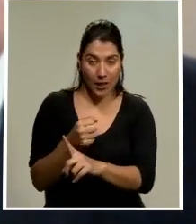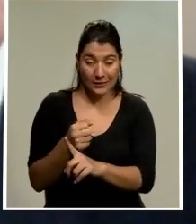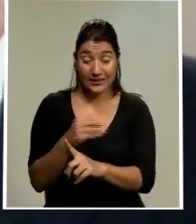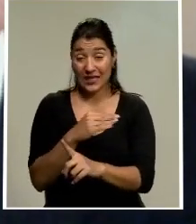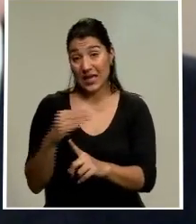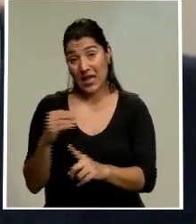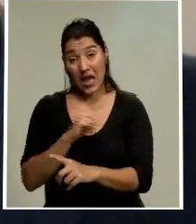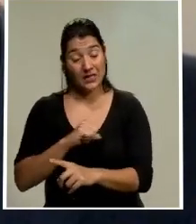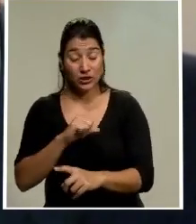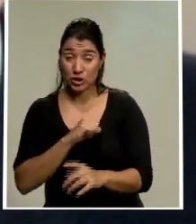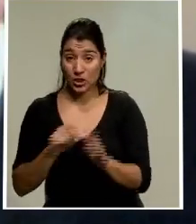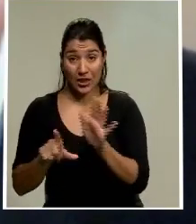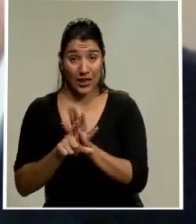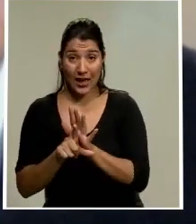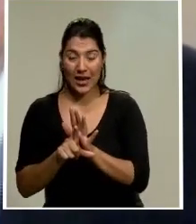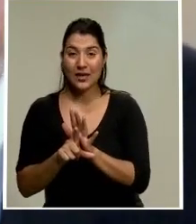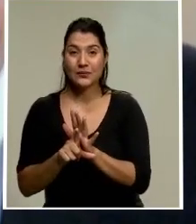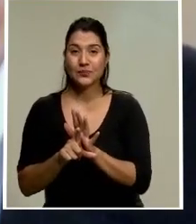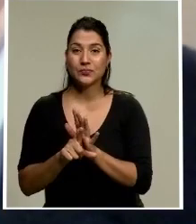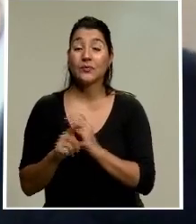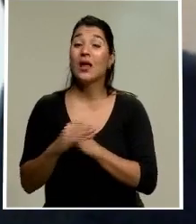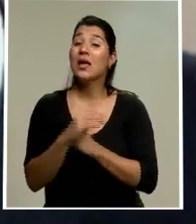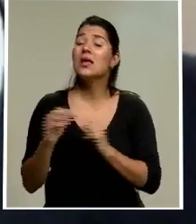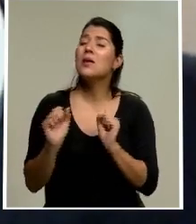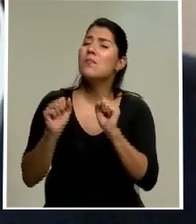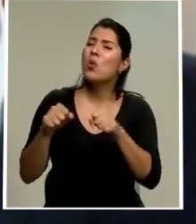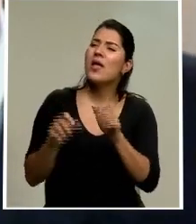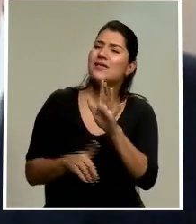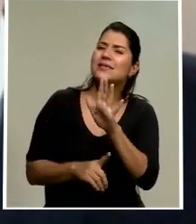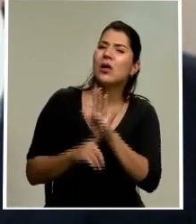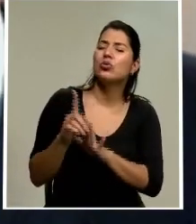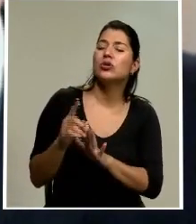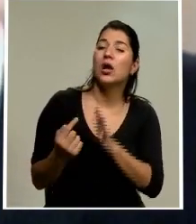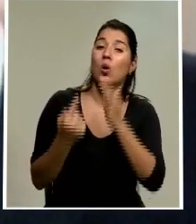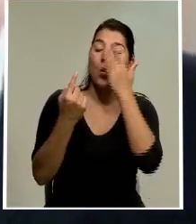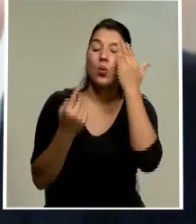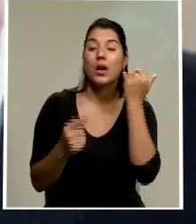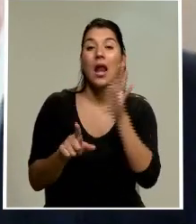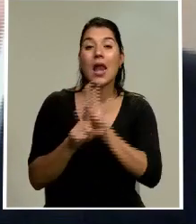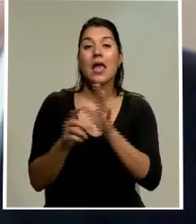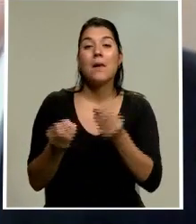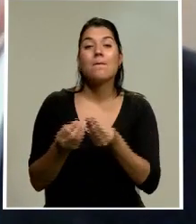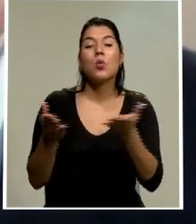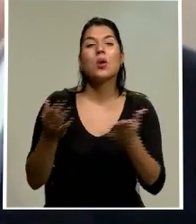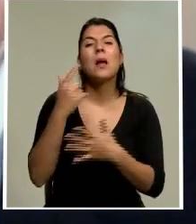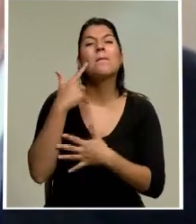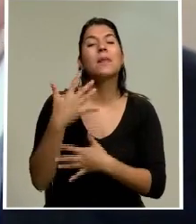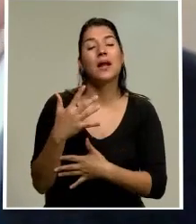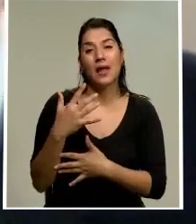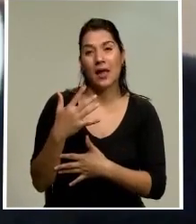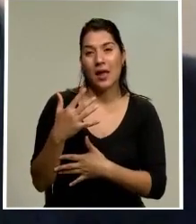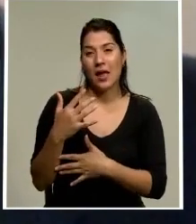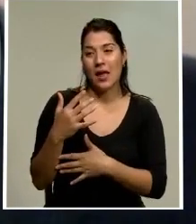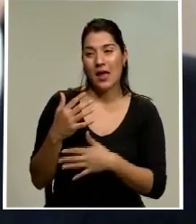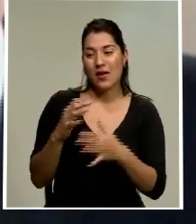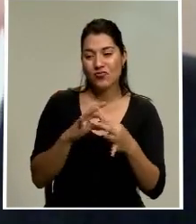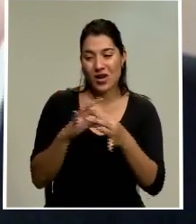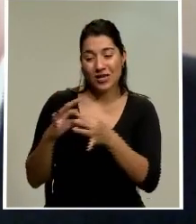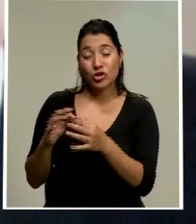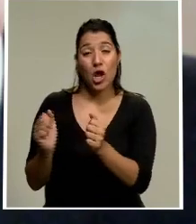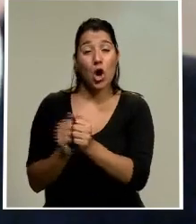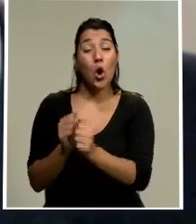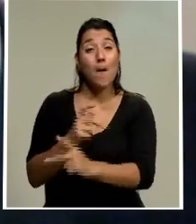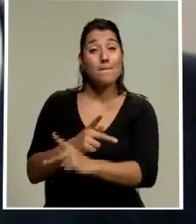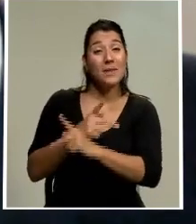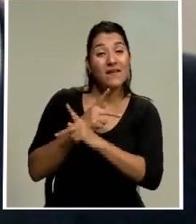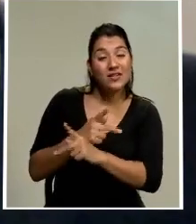delito que genere una política pública enfocada en el ámbito de la